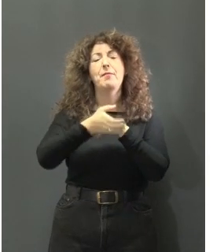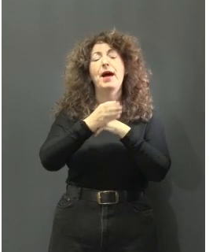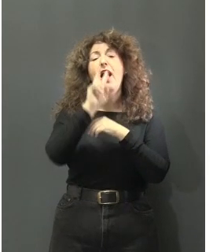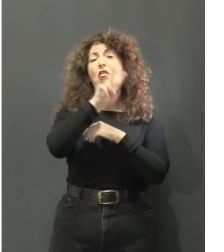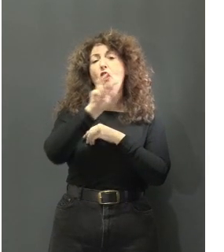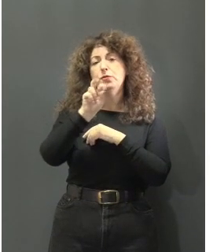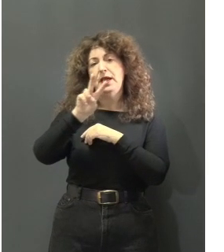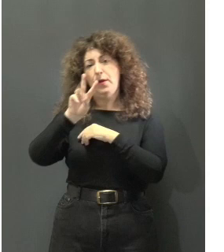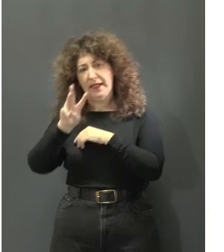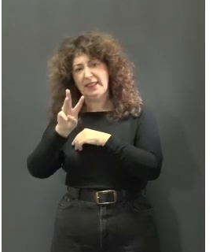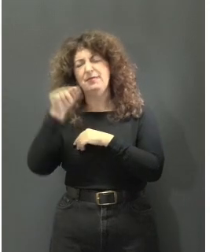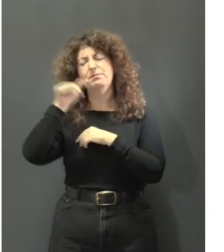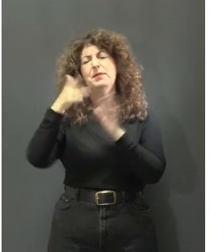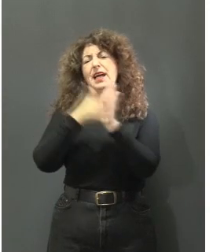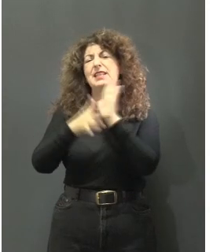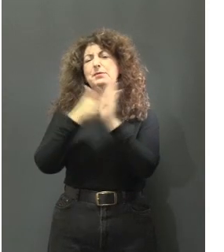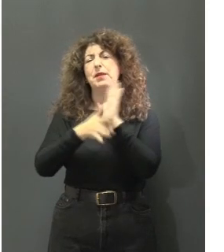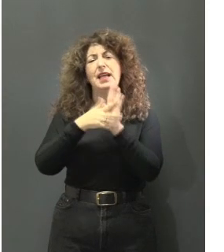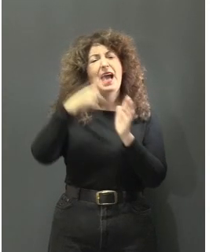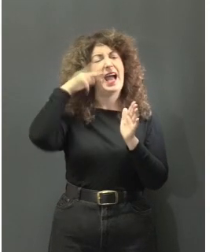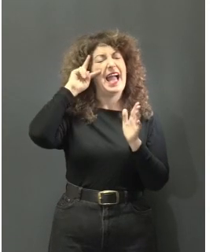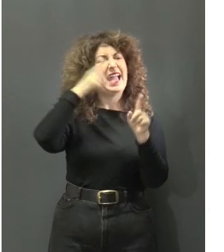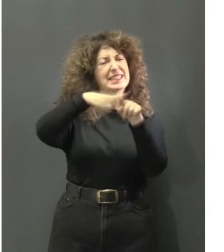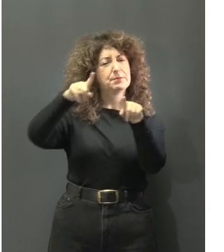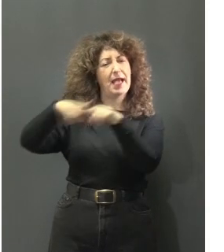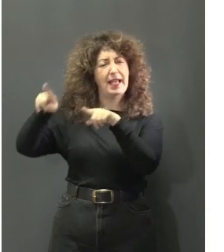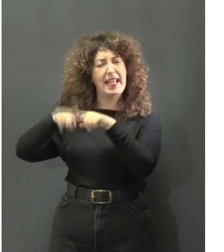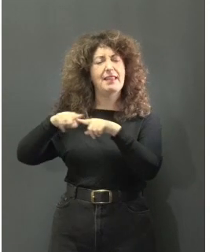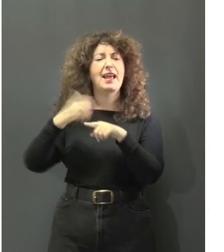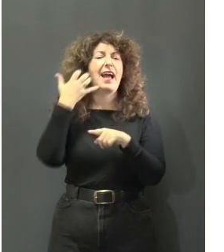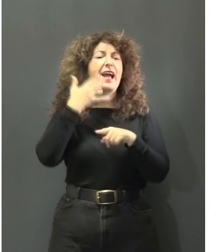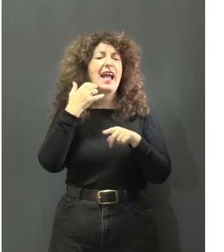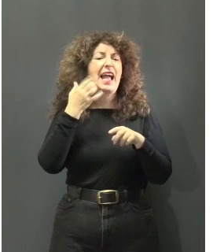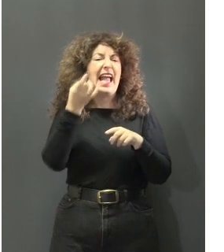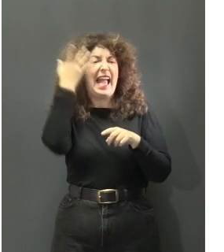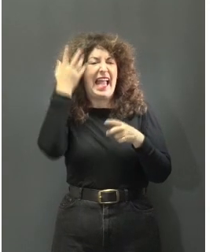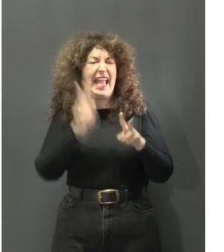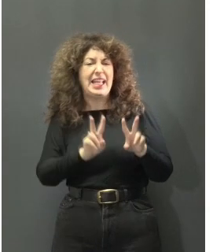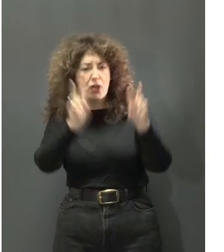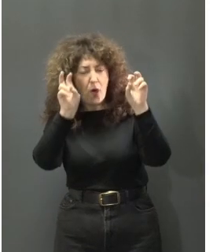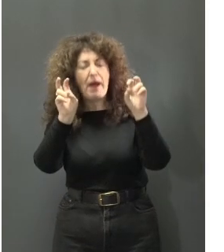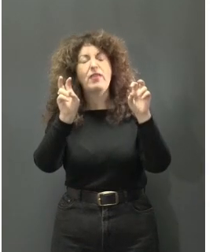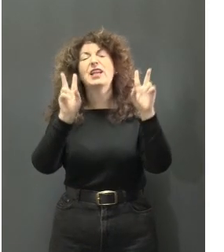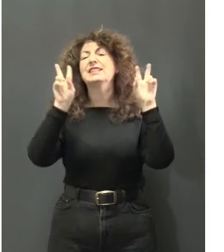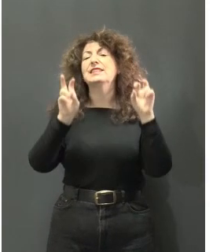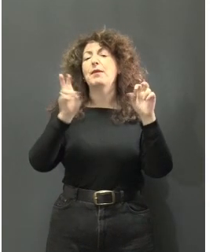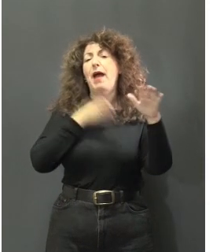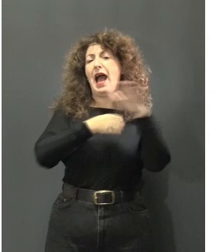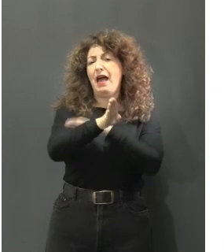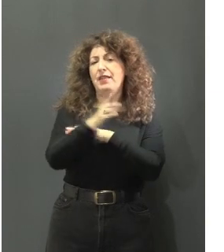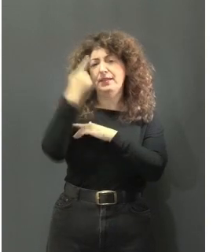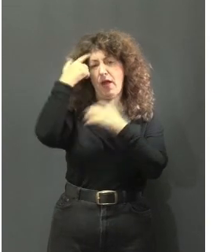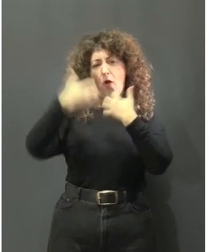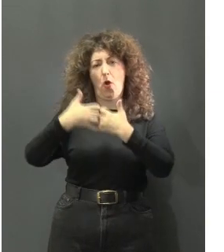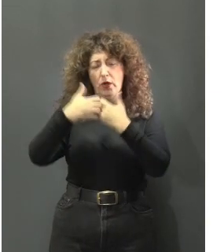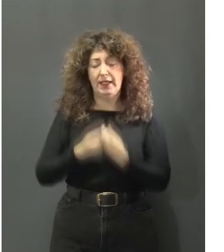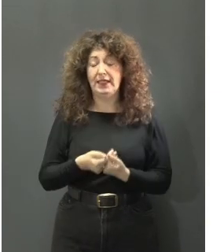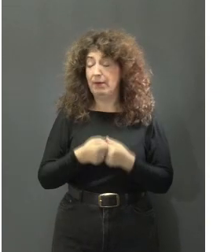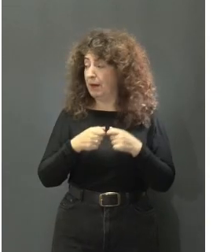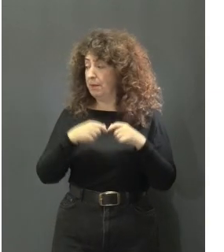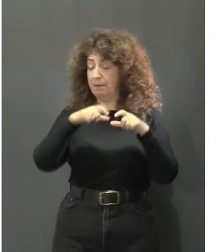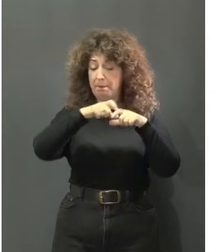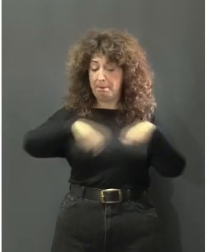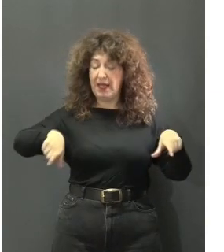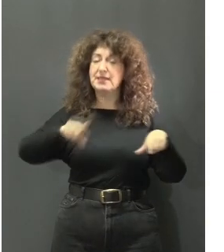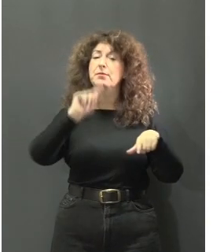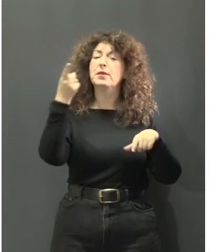el que abordaremos experiencias innovadoras en accesibilidad cognitiva. En esta primera mesa queremos compartir el trabajo llevado a cabo